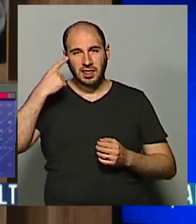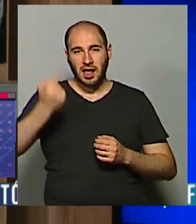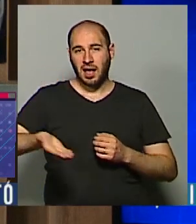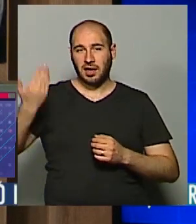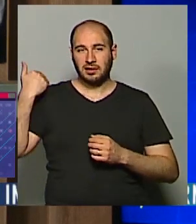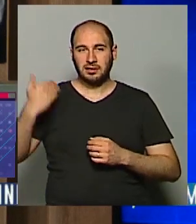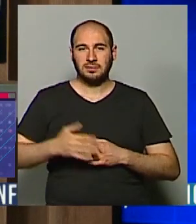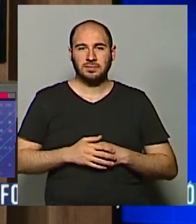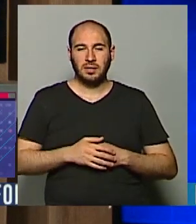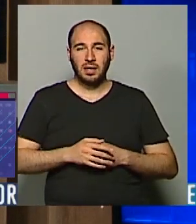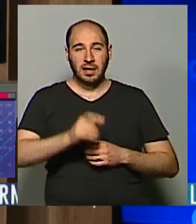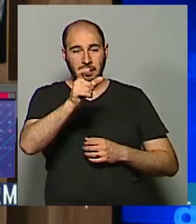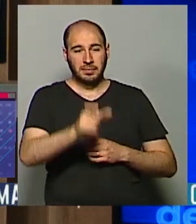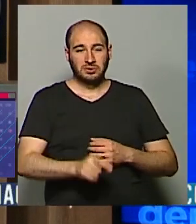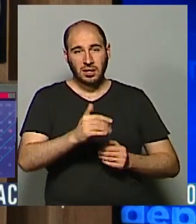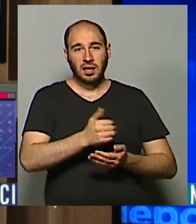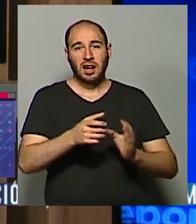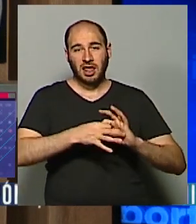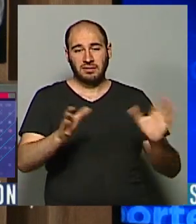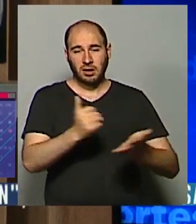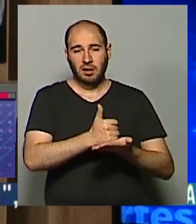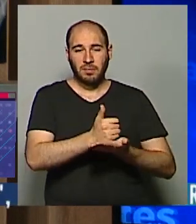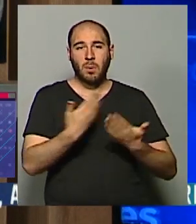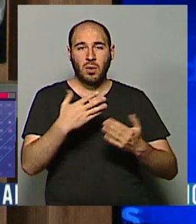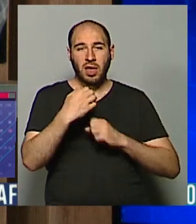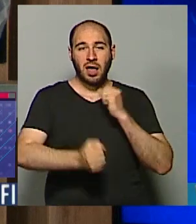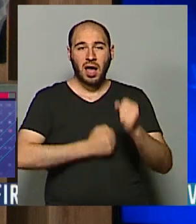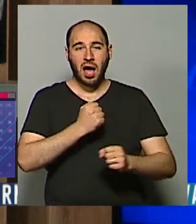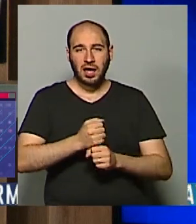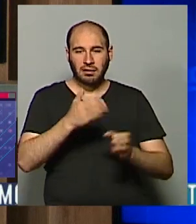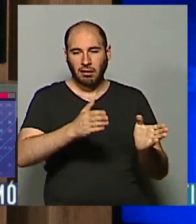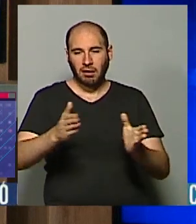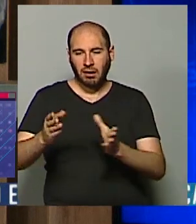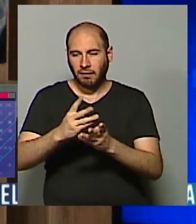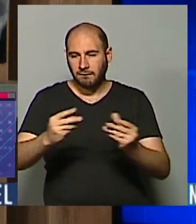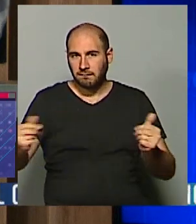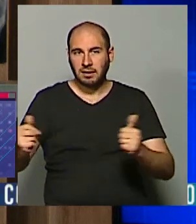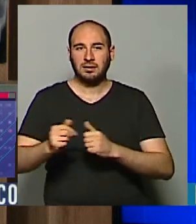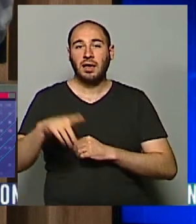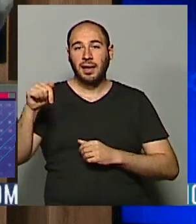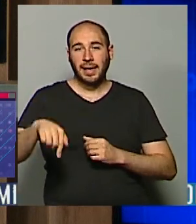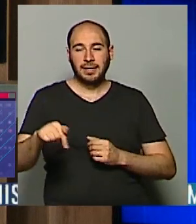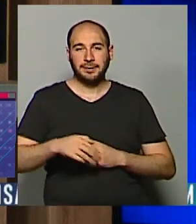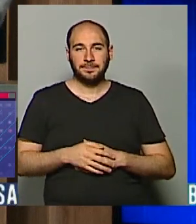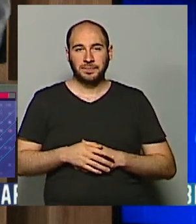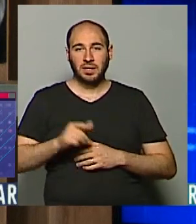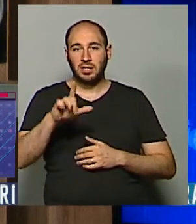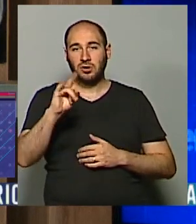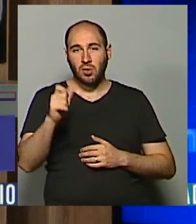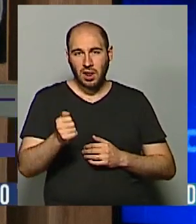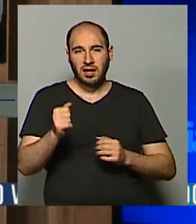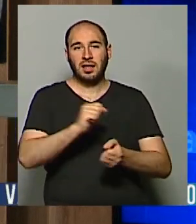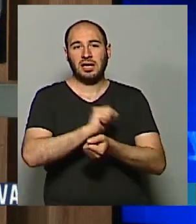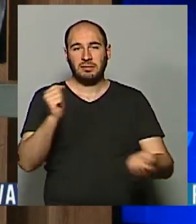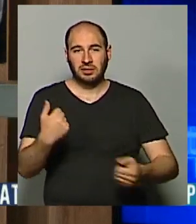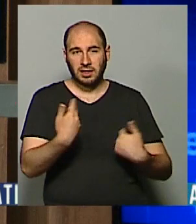¿no es cierto?, de que una persona puede esperar en libertad hasta que se agotan las instancias. Entonces, en ese momento, Lula recibe la